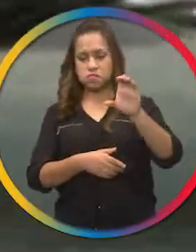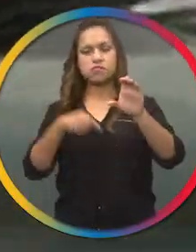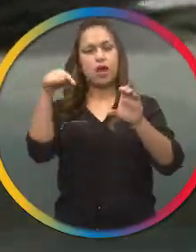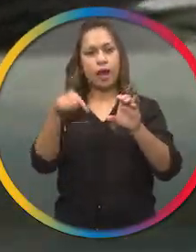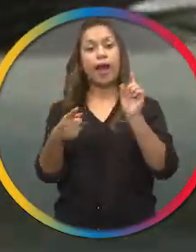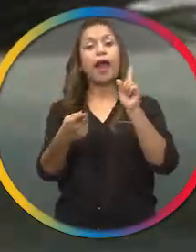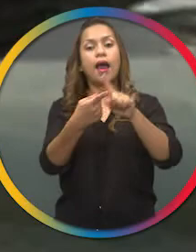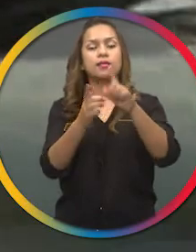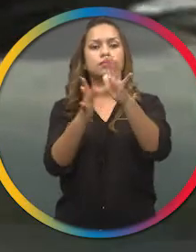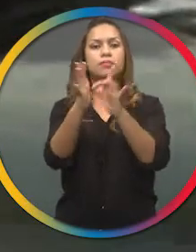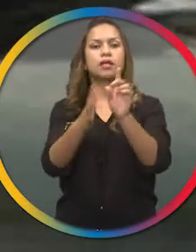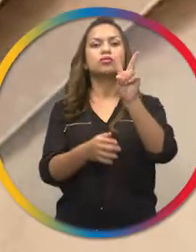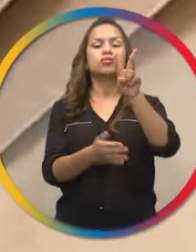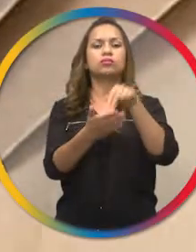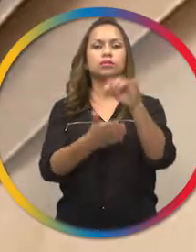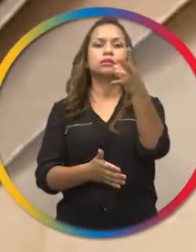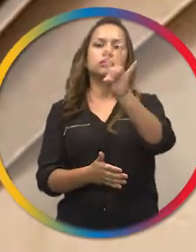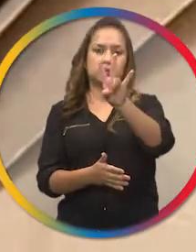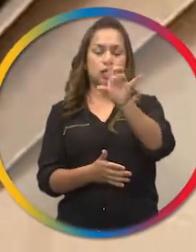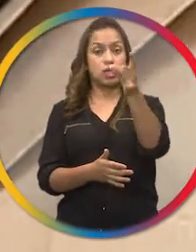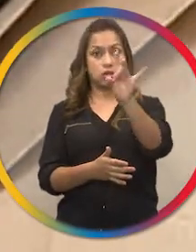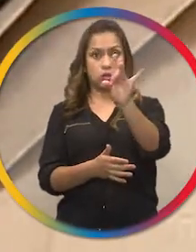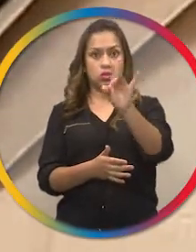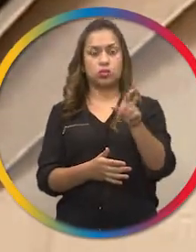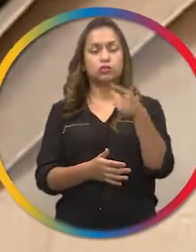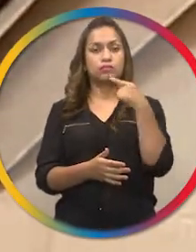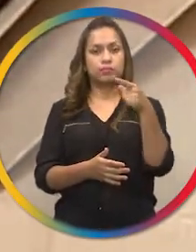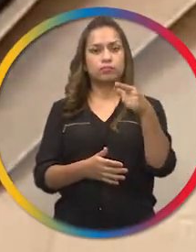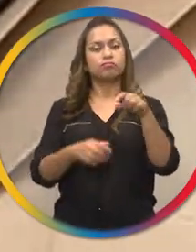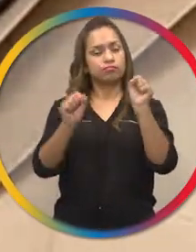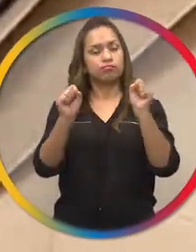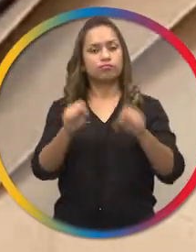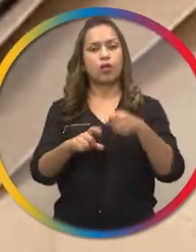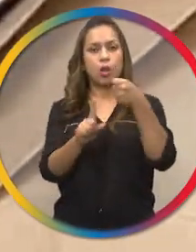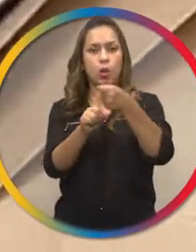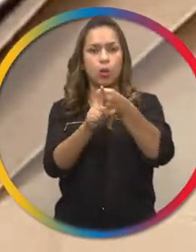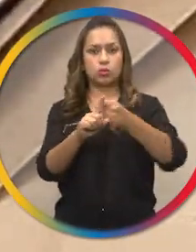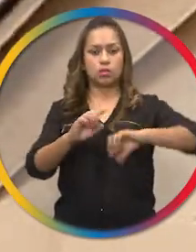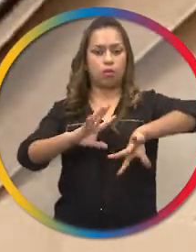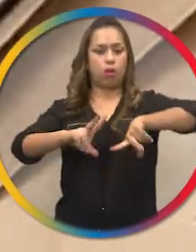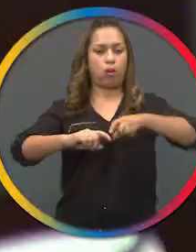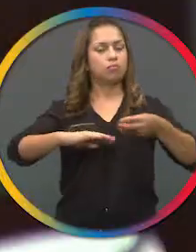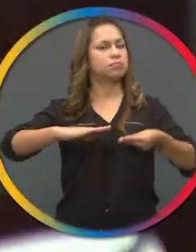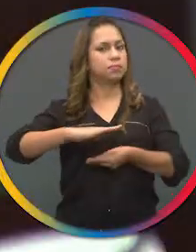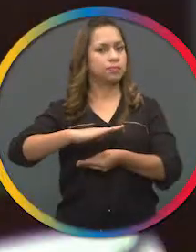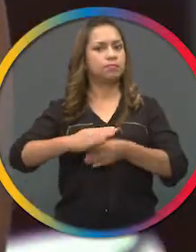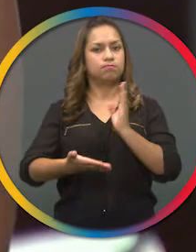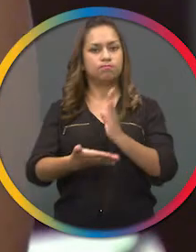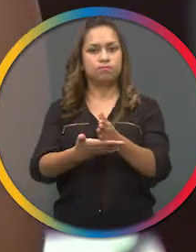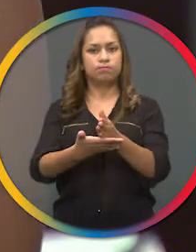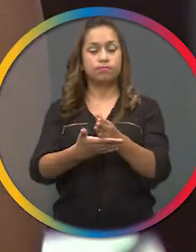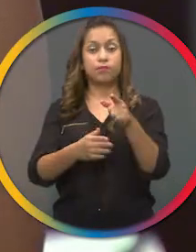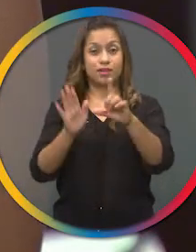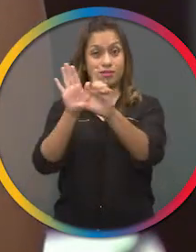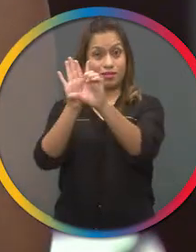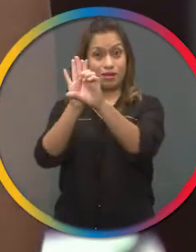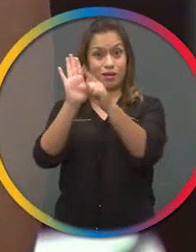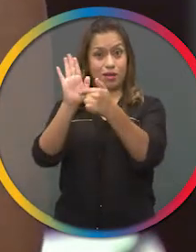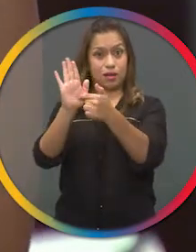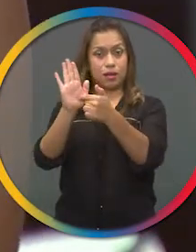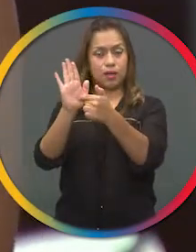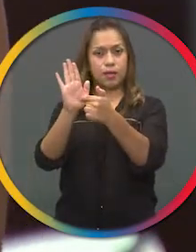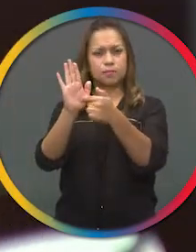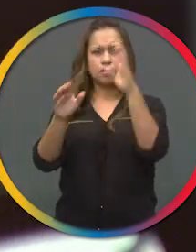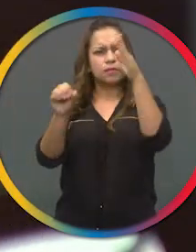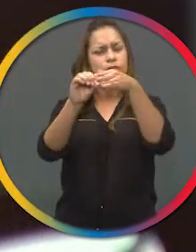2018, disposición considerada como uno de los aspectos claves y vanguardistas en la lucha contra la corrupción. Esta ley lo que